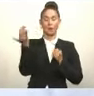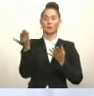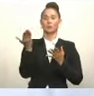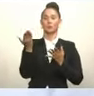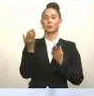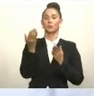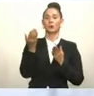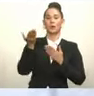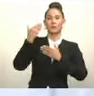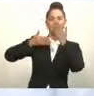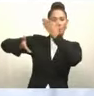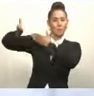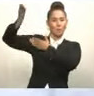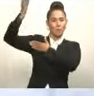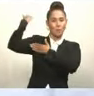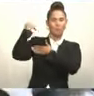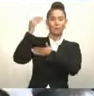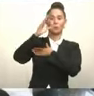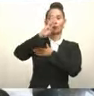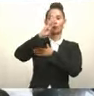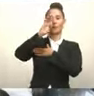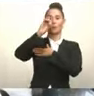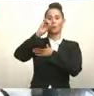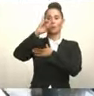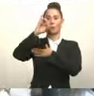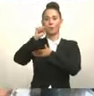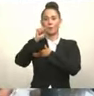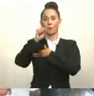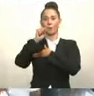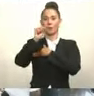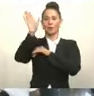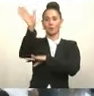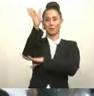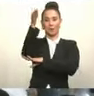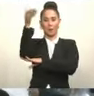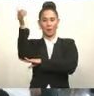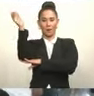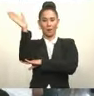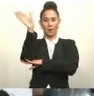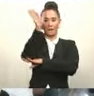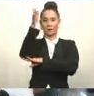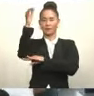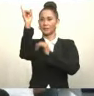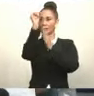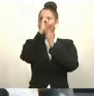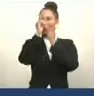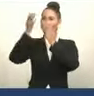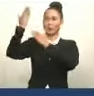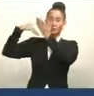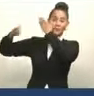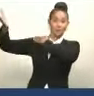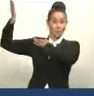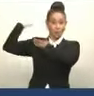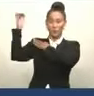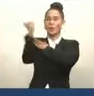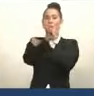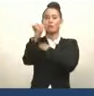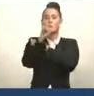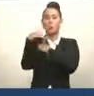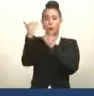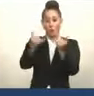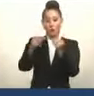Concepción Bona y María Trinidad Sánchez la enseña tricolor que nos identifica ante el mundo como la nación.